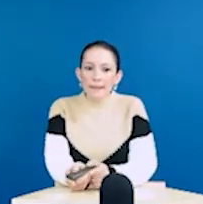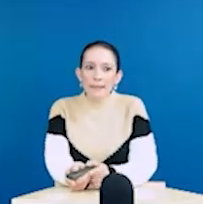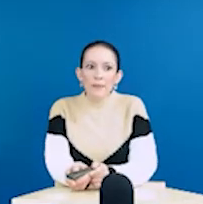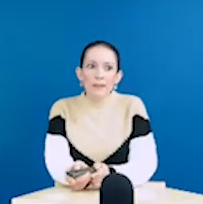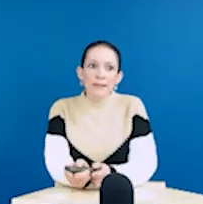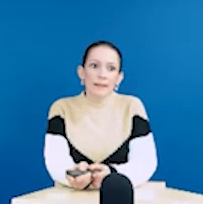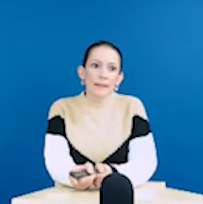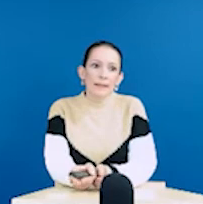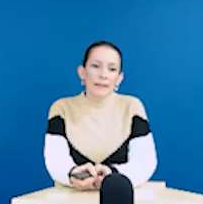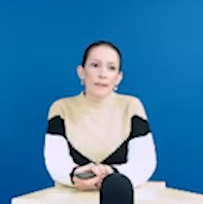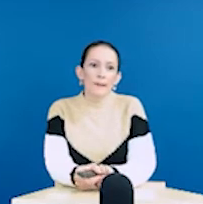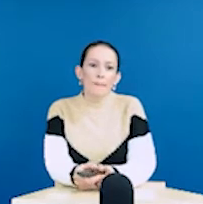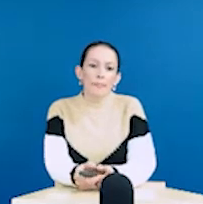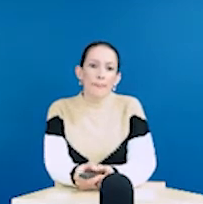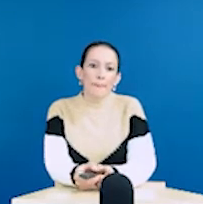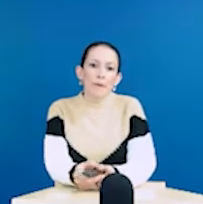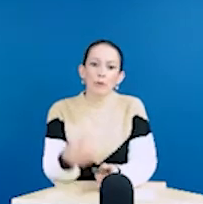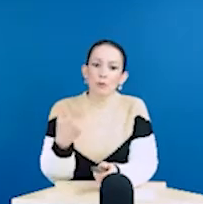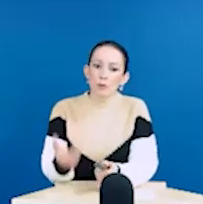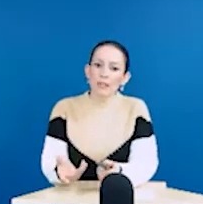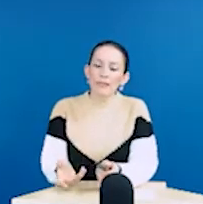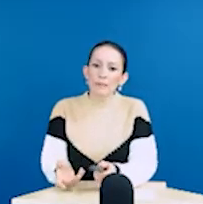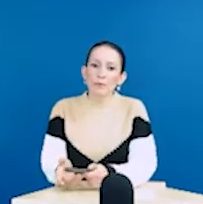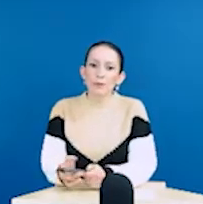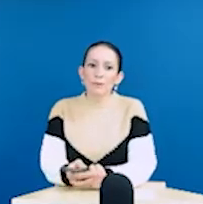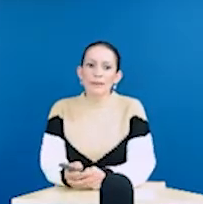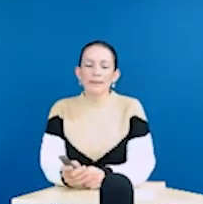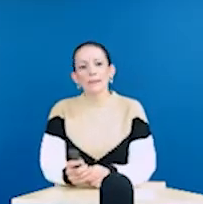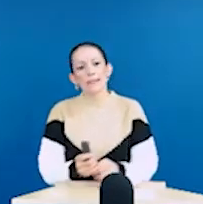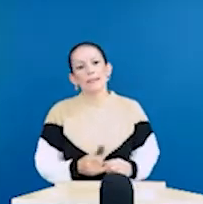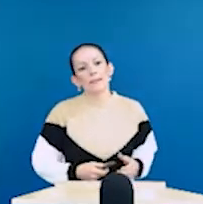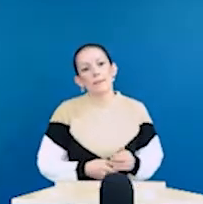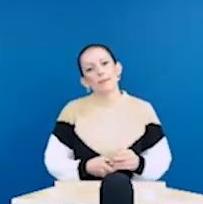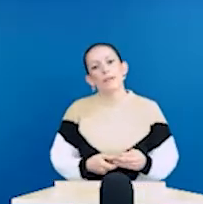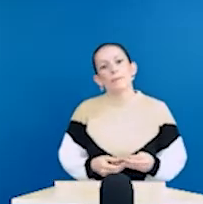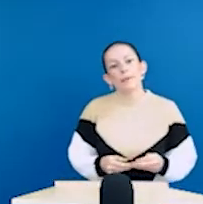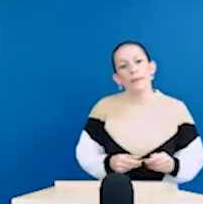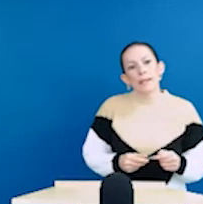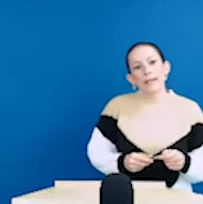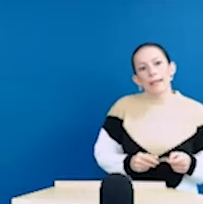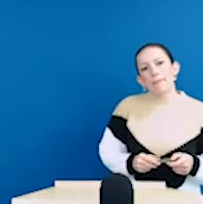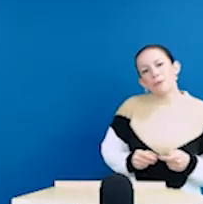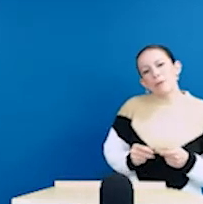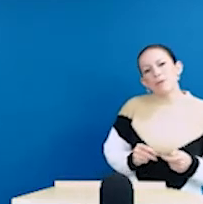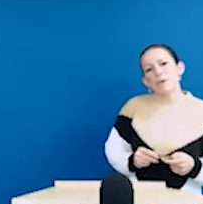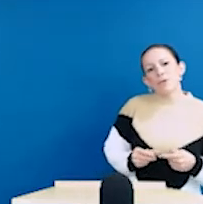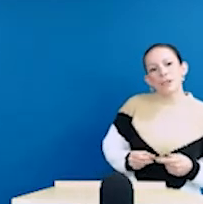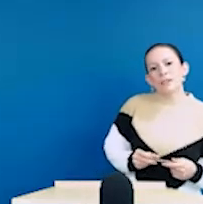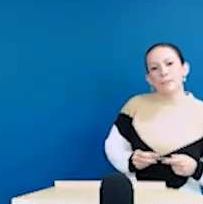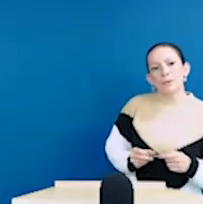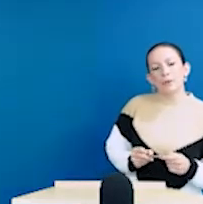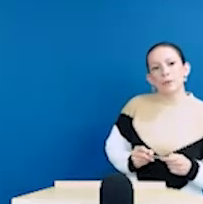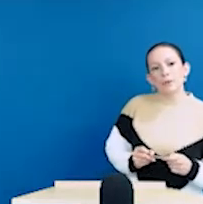También les quiero resaltar de que cuando nosotros atendemos a nuestros pacientes en las salas de quimioterapia, más o menos